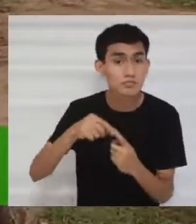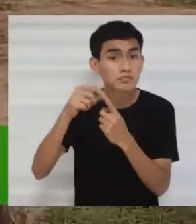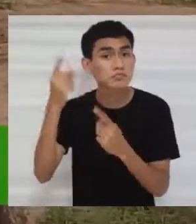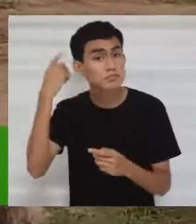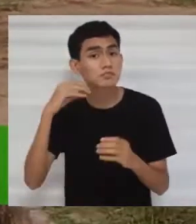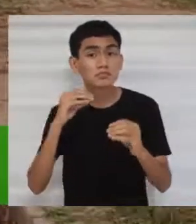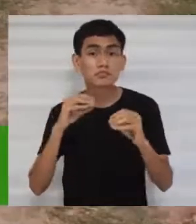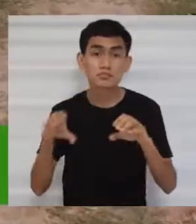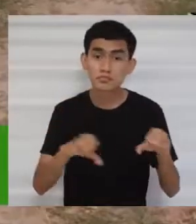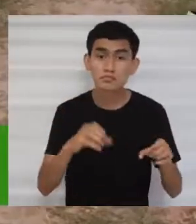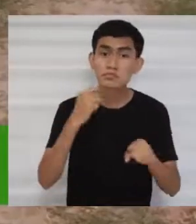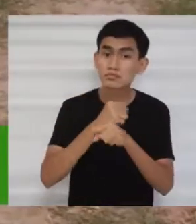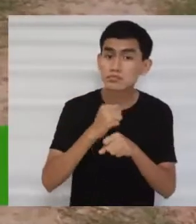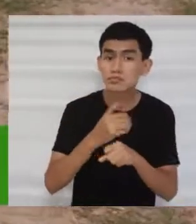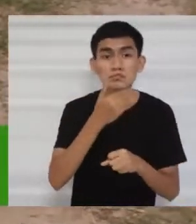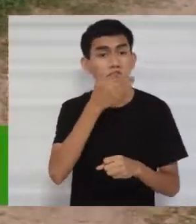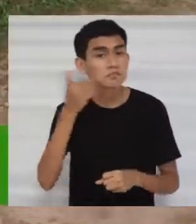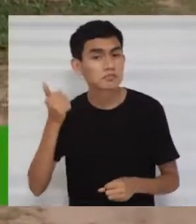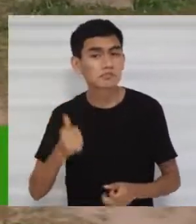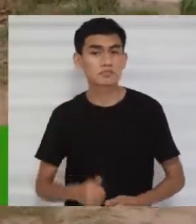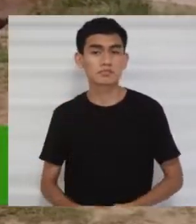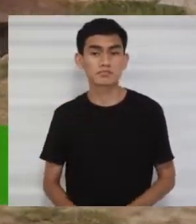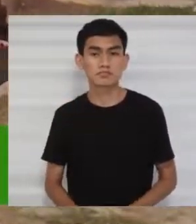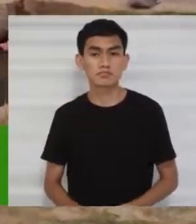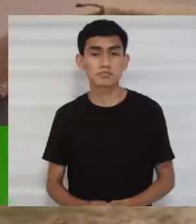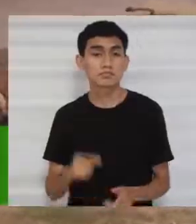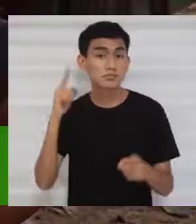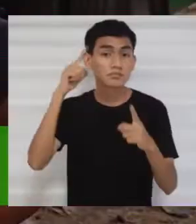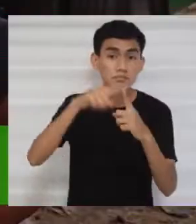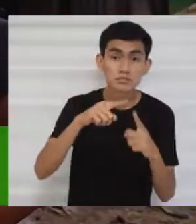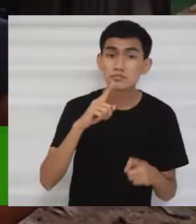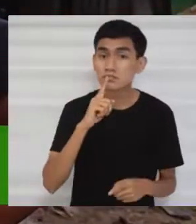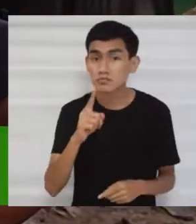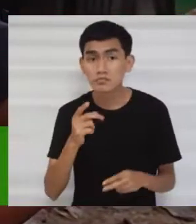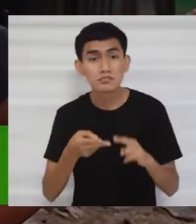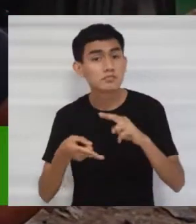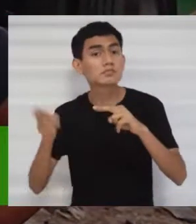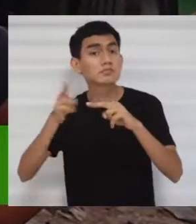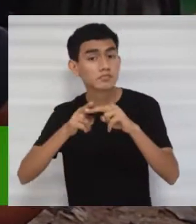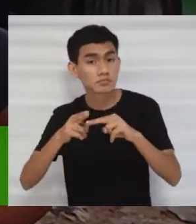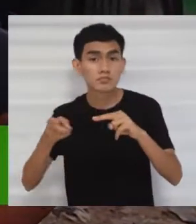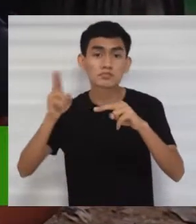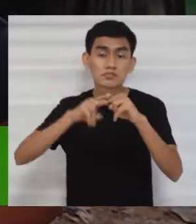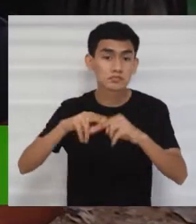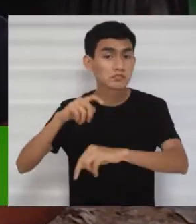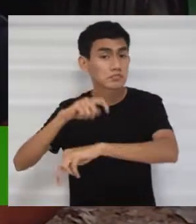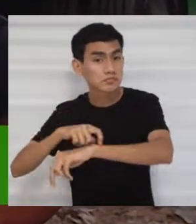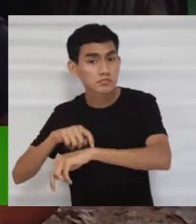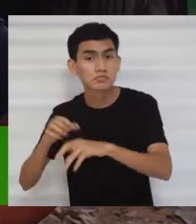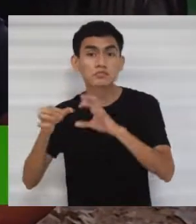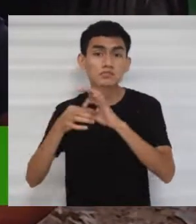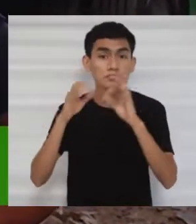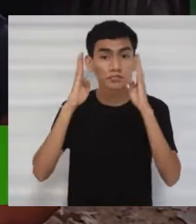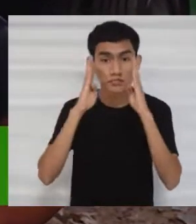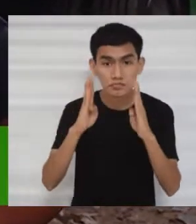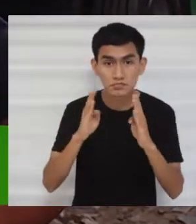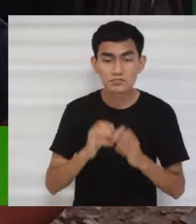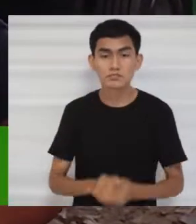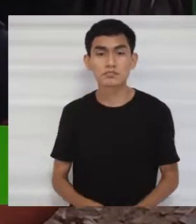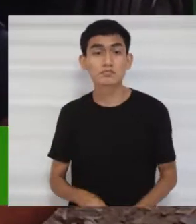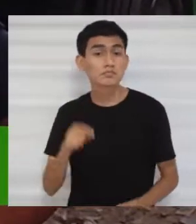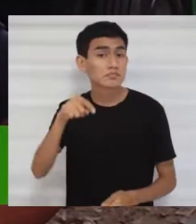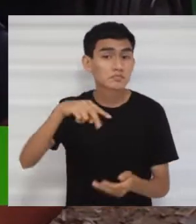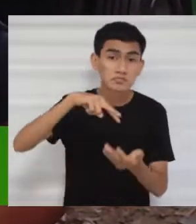más eficiente. El objetivo principal es aumentar la frecuencia de atención al vecindario. Esto implica que ya